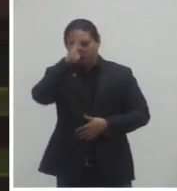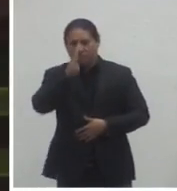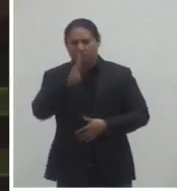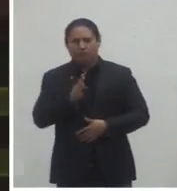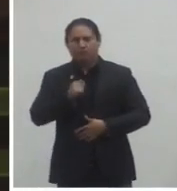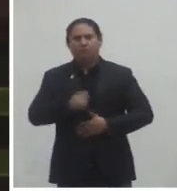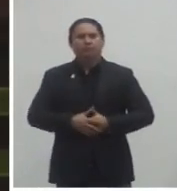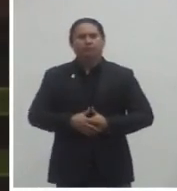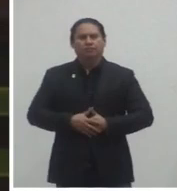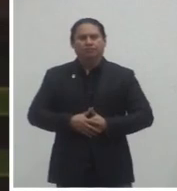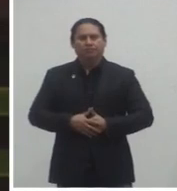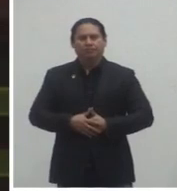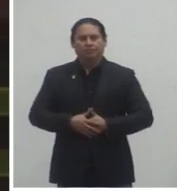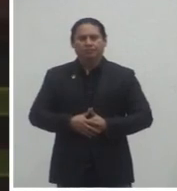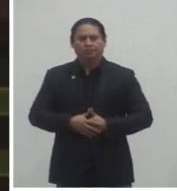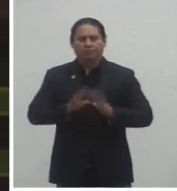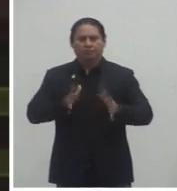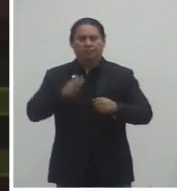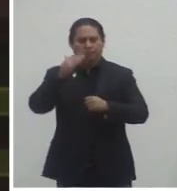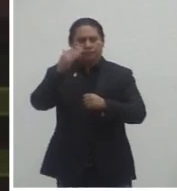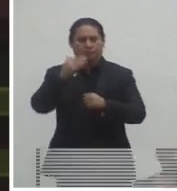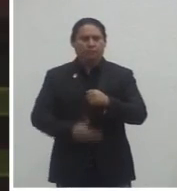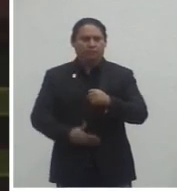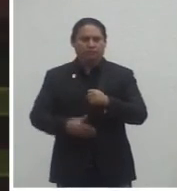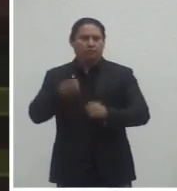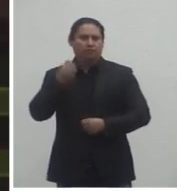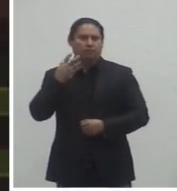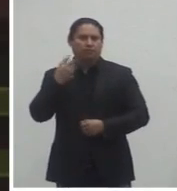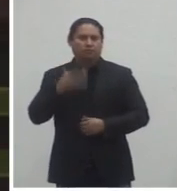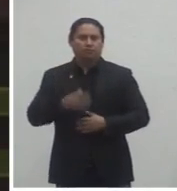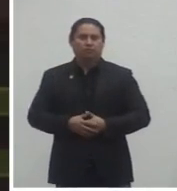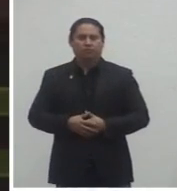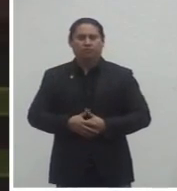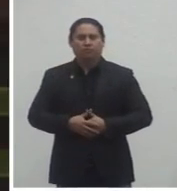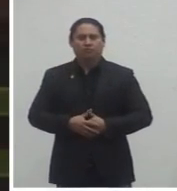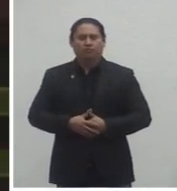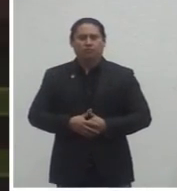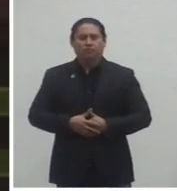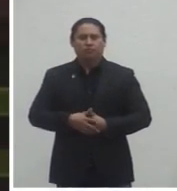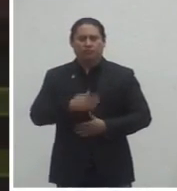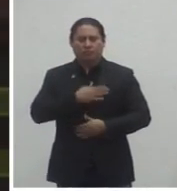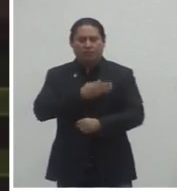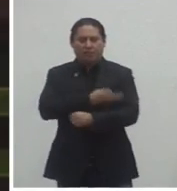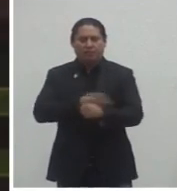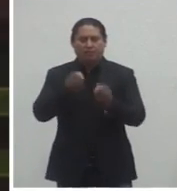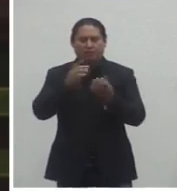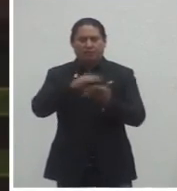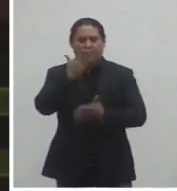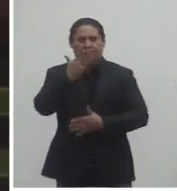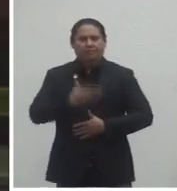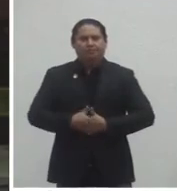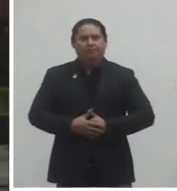12 horas, damos por terminada esta sesión. Tengan buenas tardes.